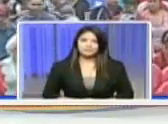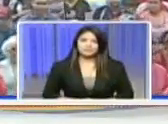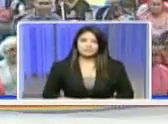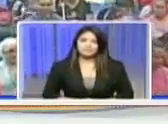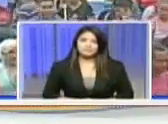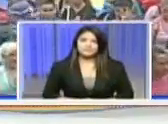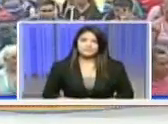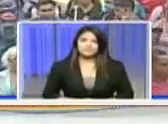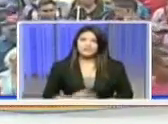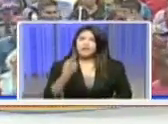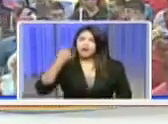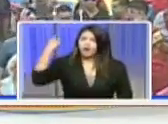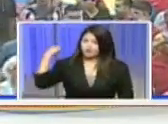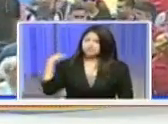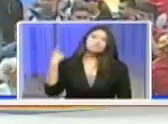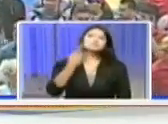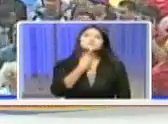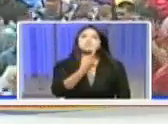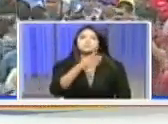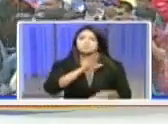como lo decíamos ayer,